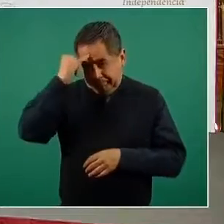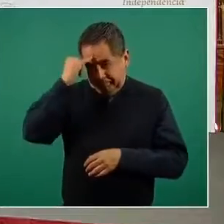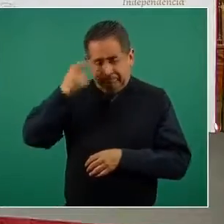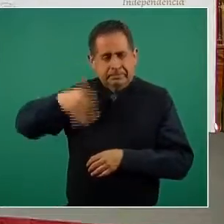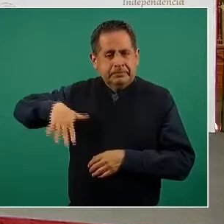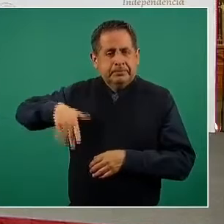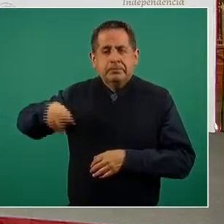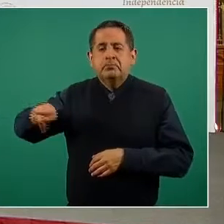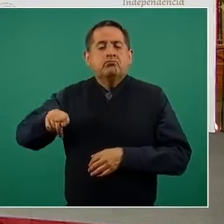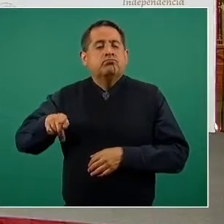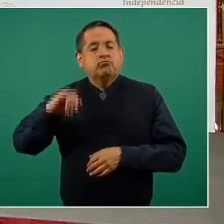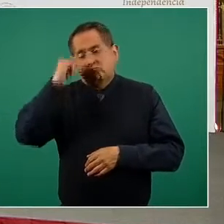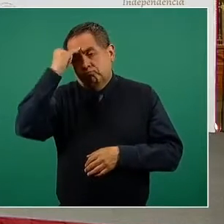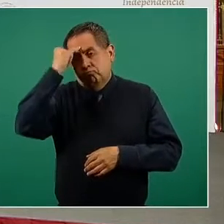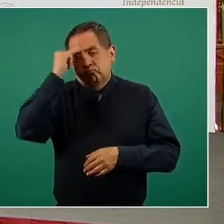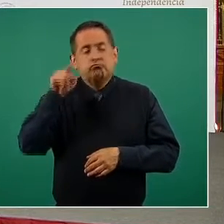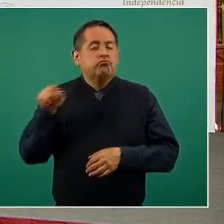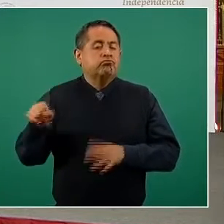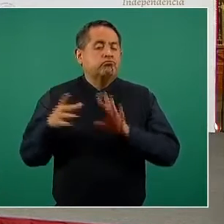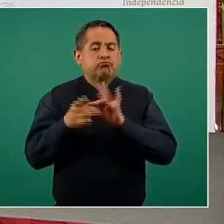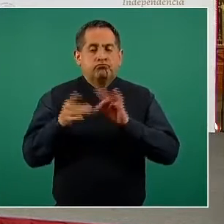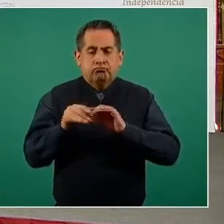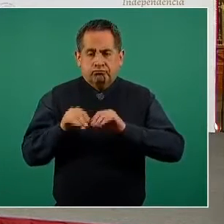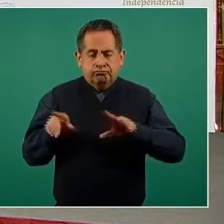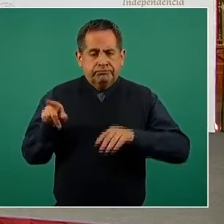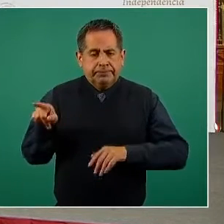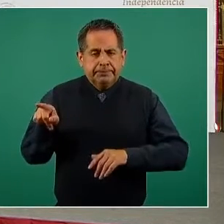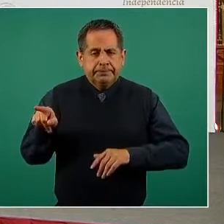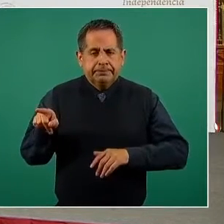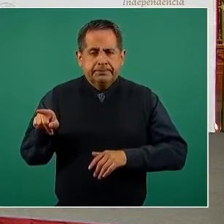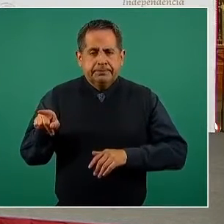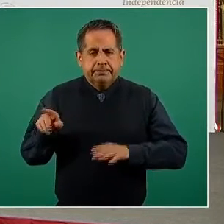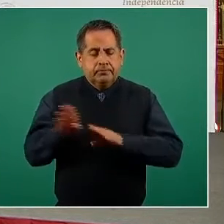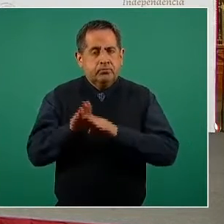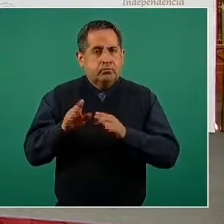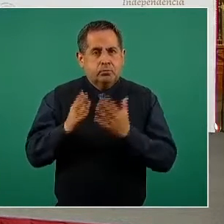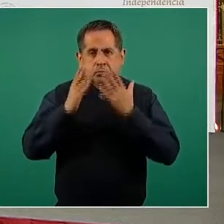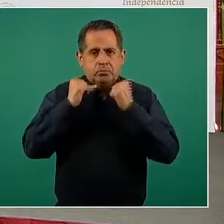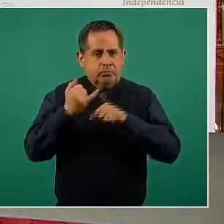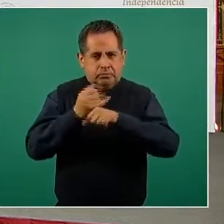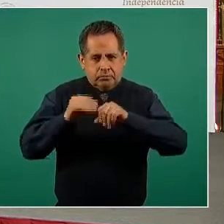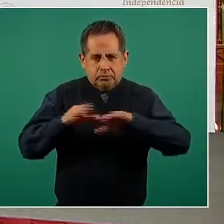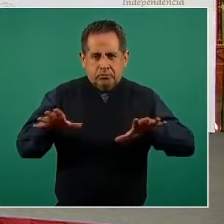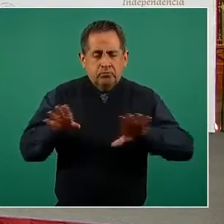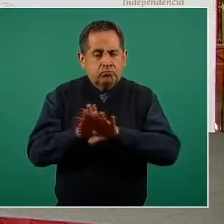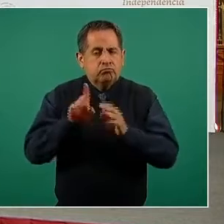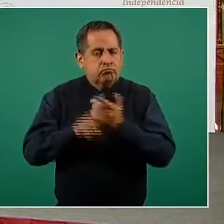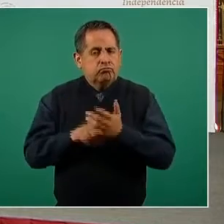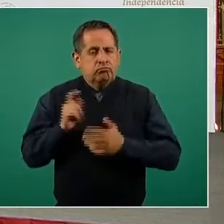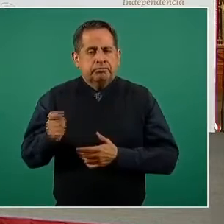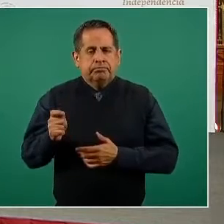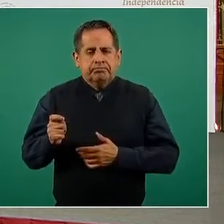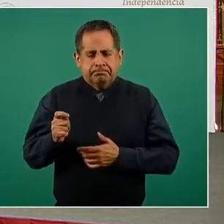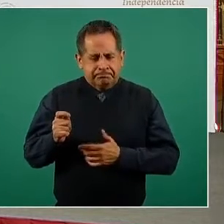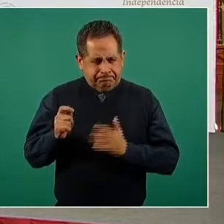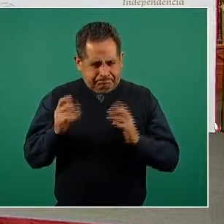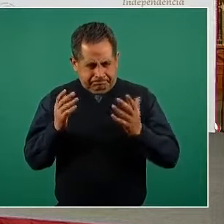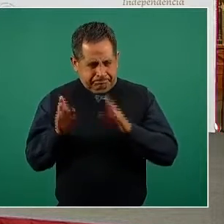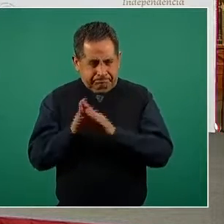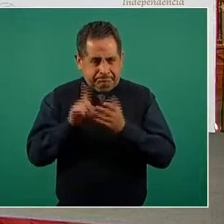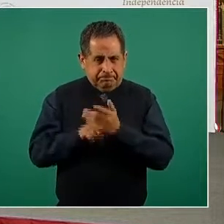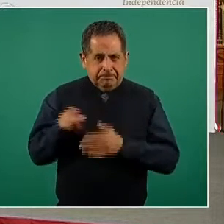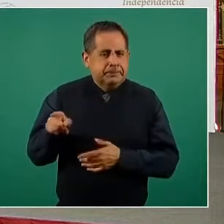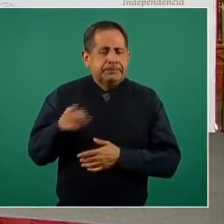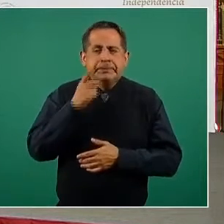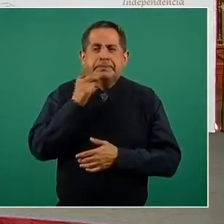unos pocos días, se usaba por estos elementos de desinformación como una comparación preocupante, y se decía,